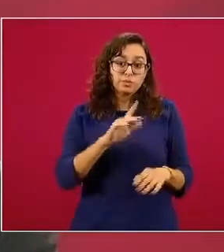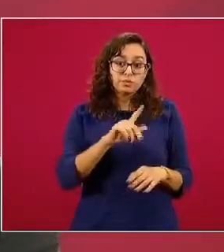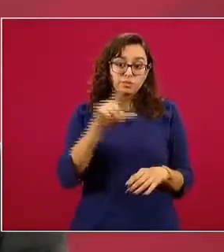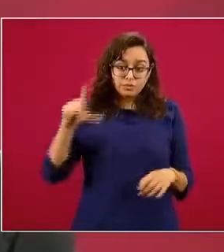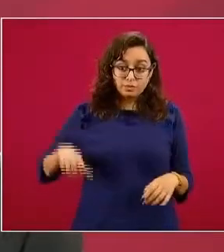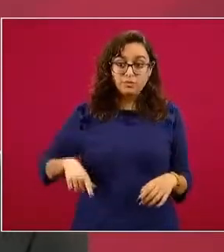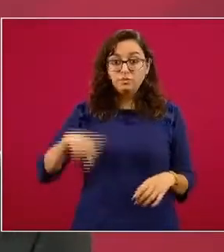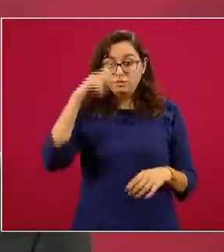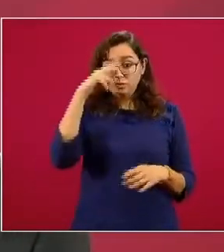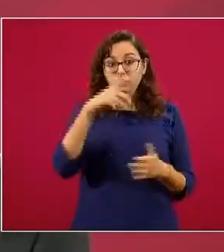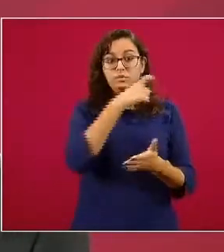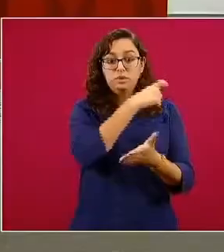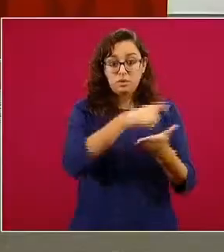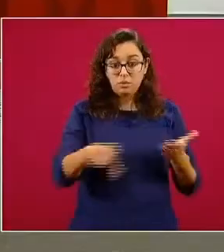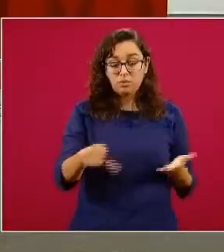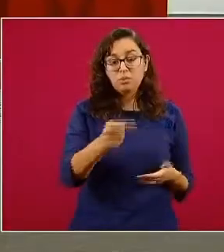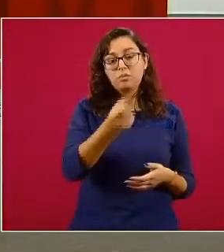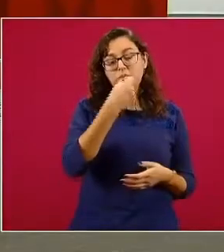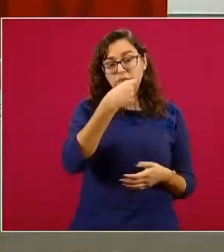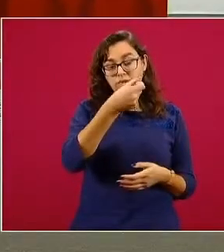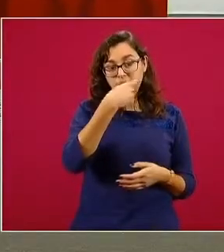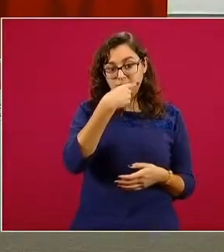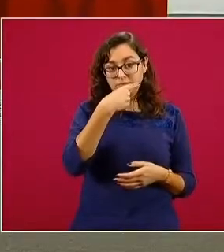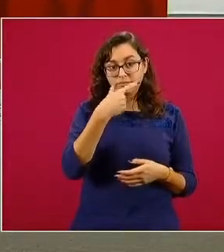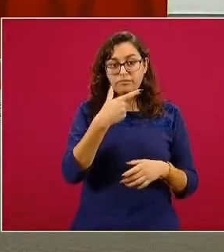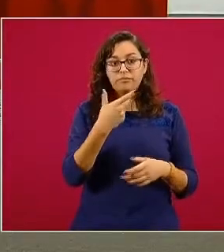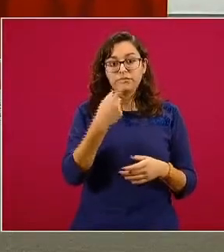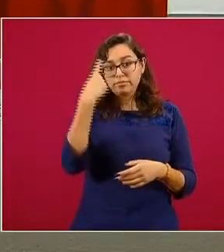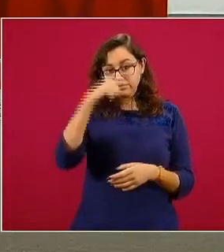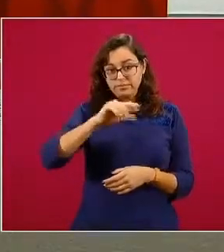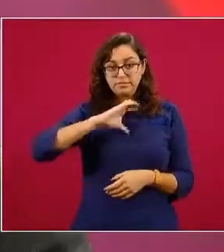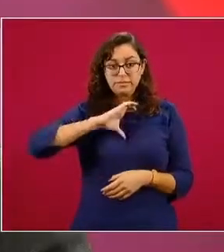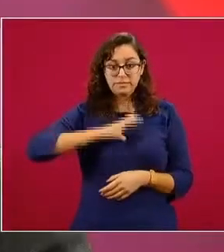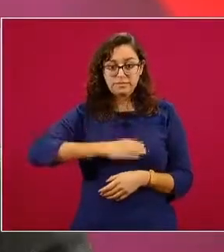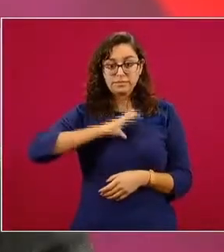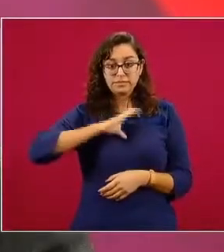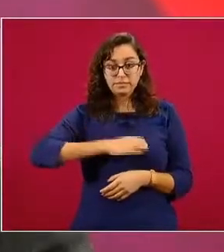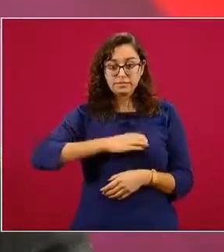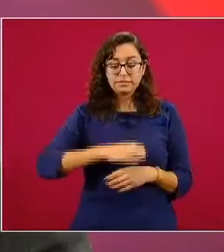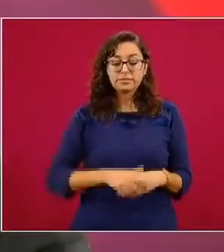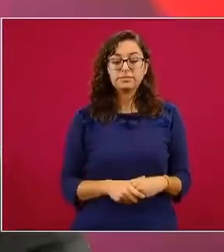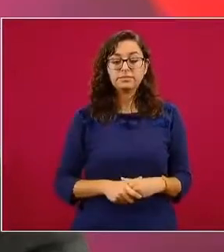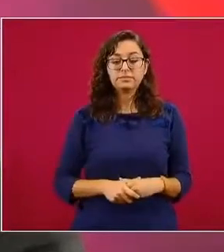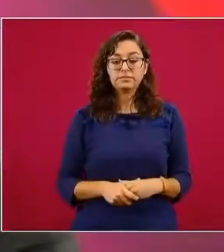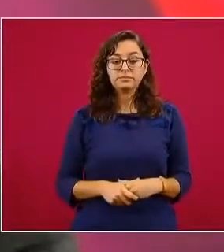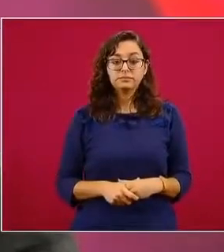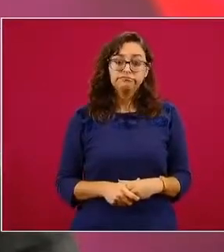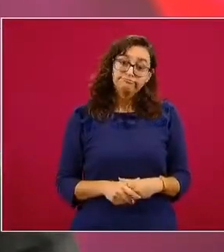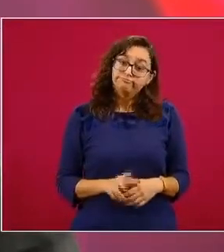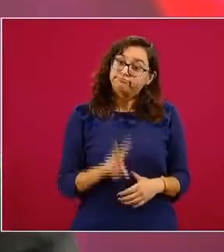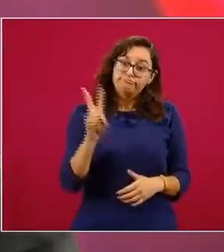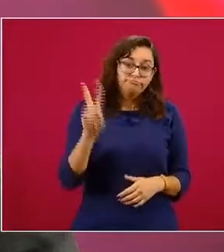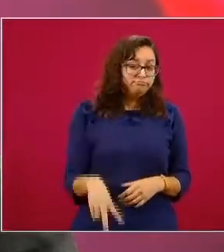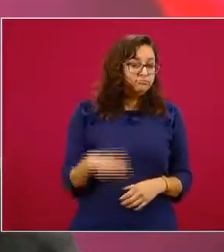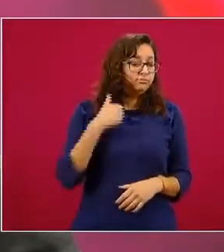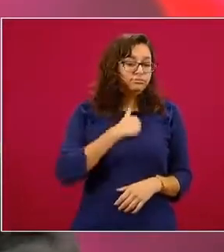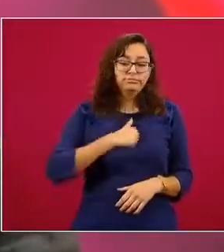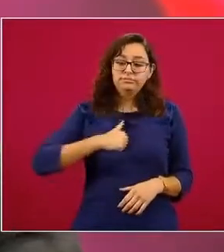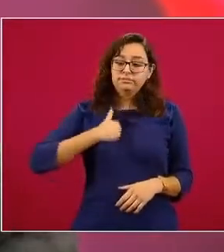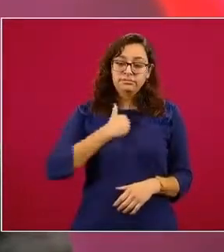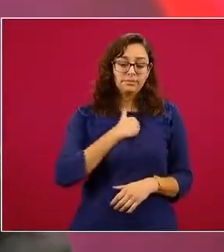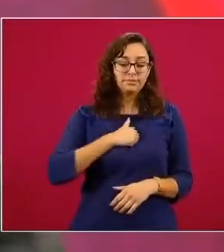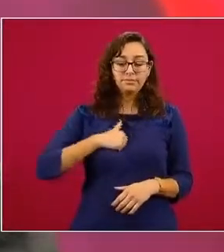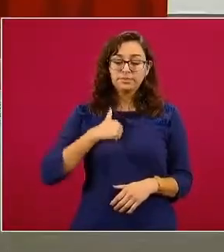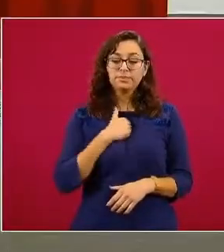México, compró medicamentos contra el cáncer. Desde luego es inconveniente,